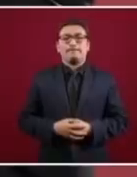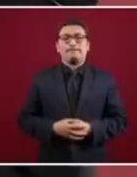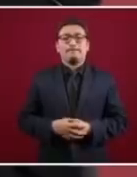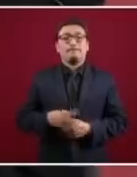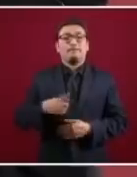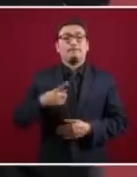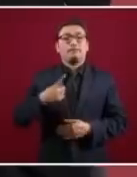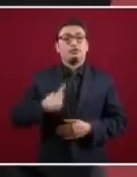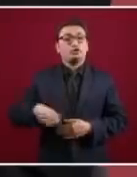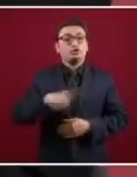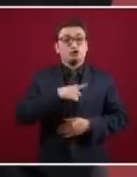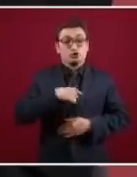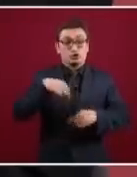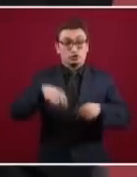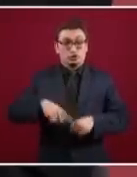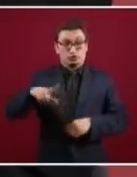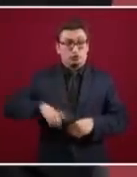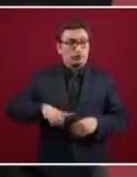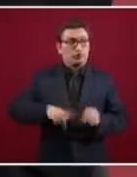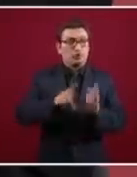ni tenemos medios